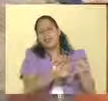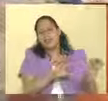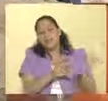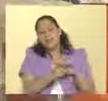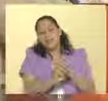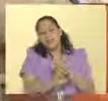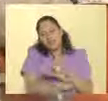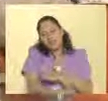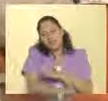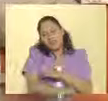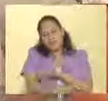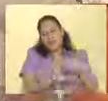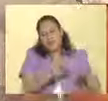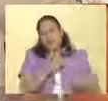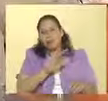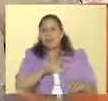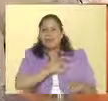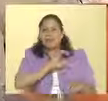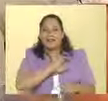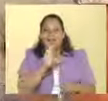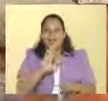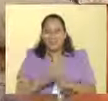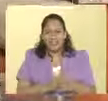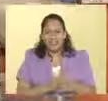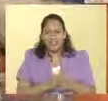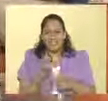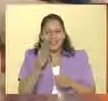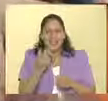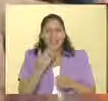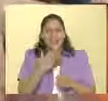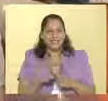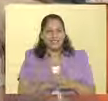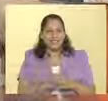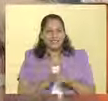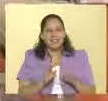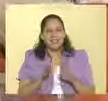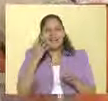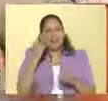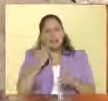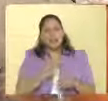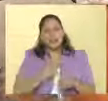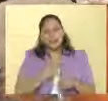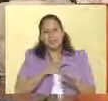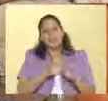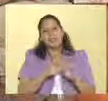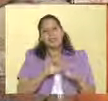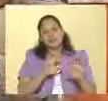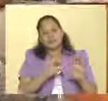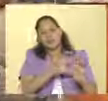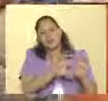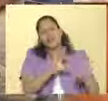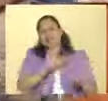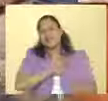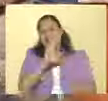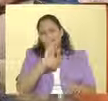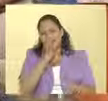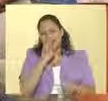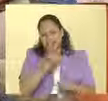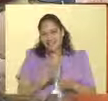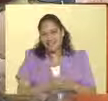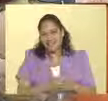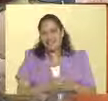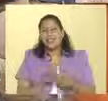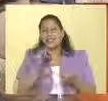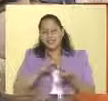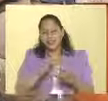A mi golden no le gusta mucho, nada más voltea así. Pero al gatito sí le gusta y es como su forma de decir, te quiero. Muchas gracias, amigo.